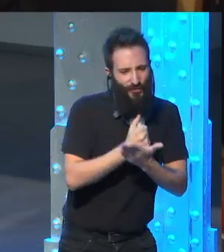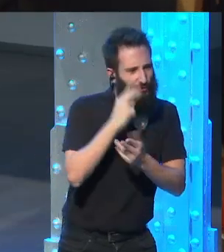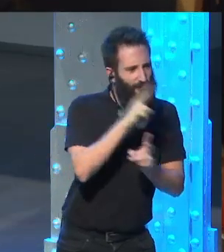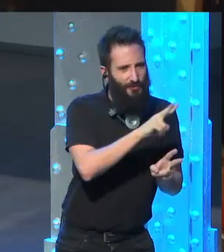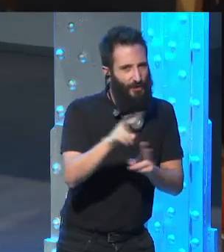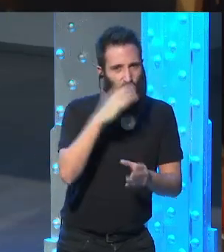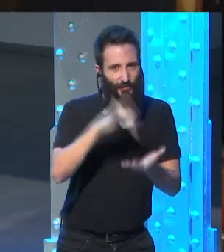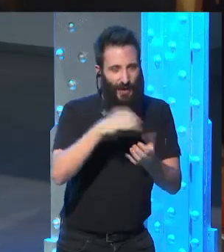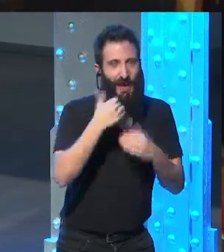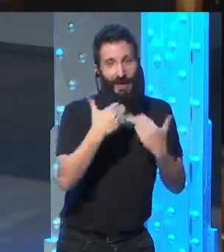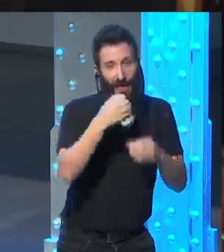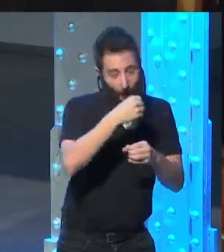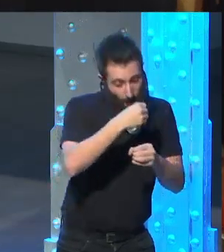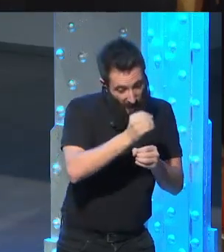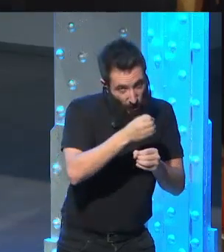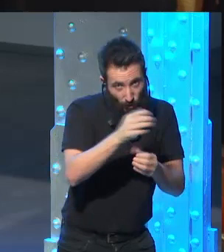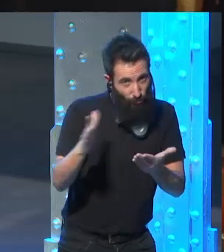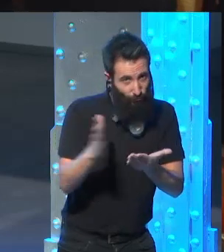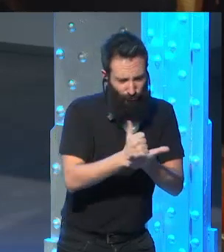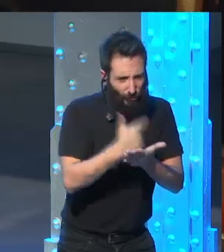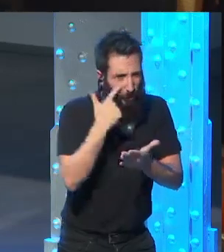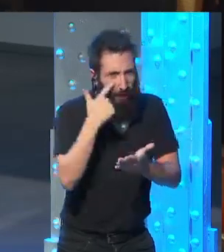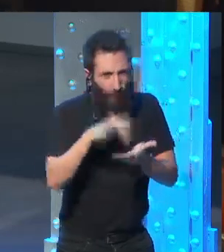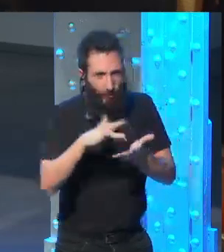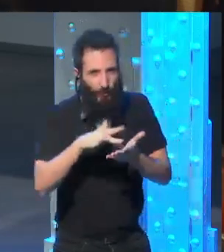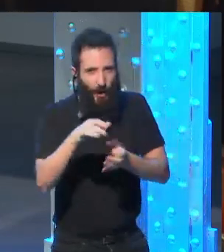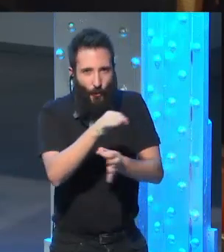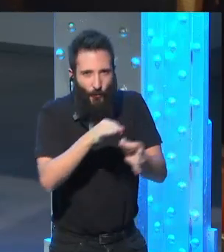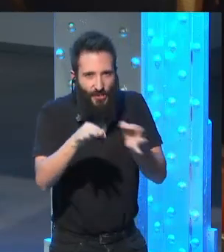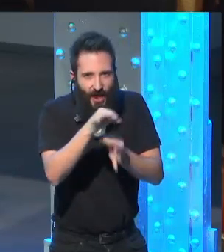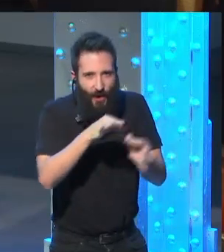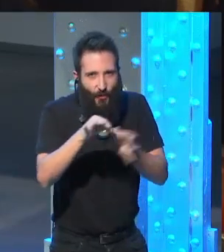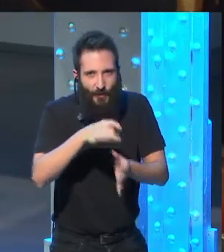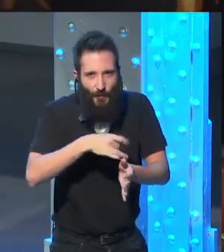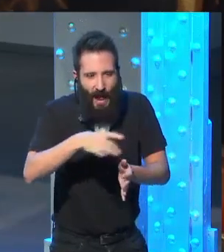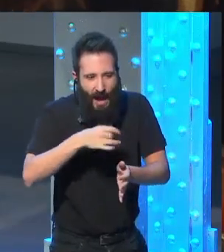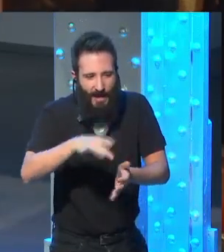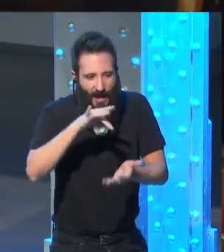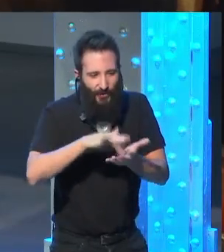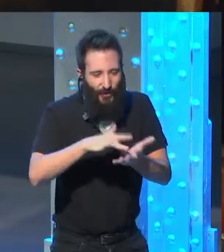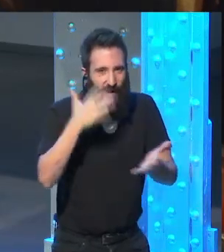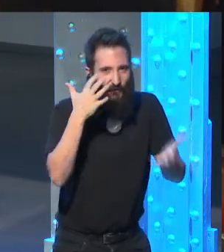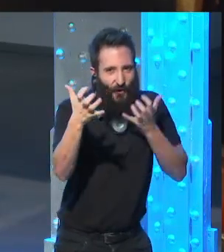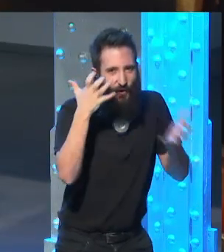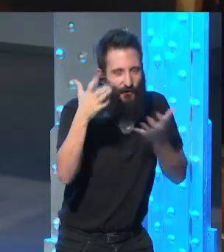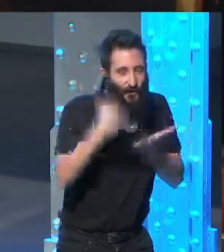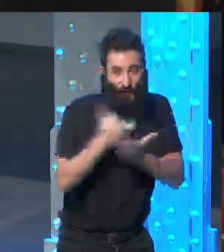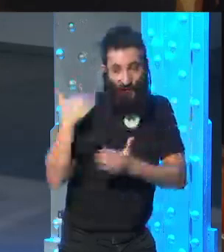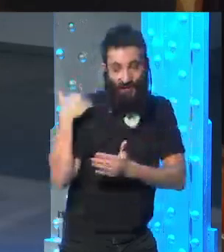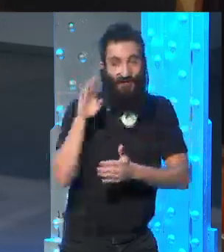a través de un microscopio, de todo ese marcaje con anticuerpos y fluoróforos que hablaba ella, me recordaba un